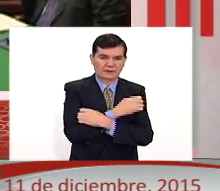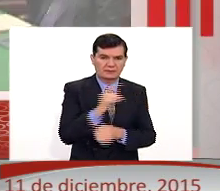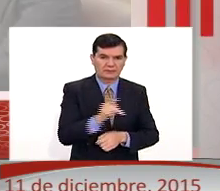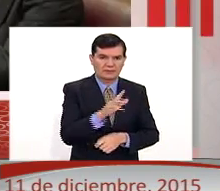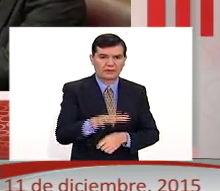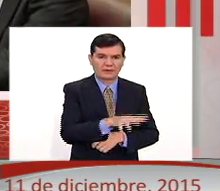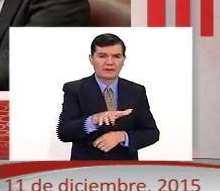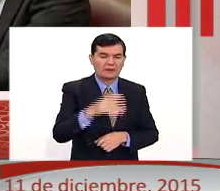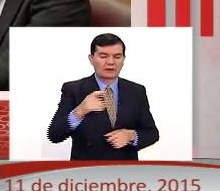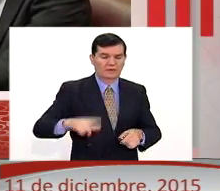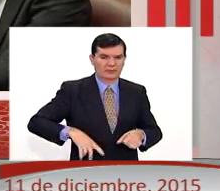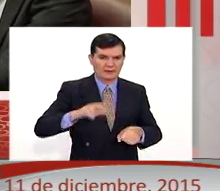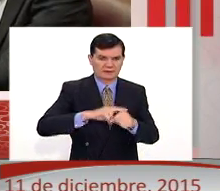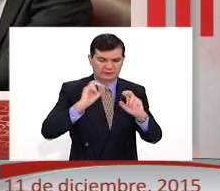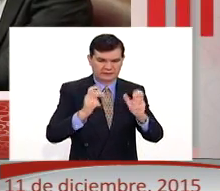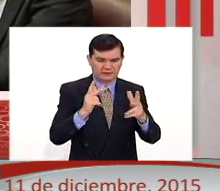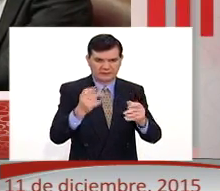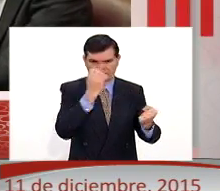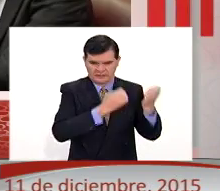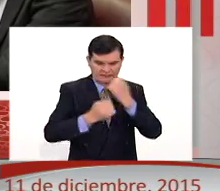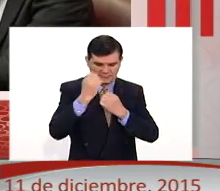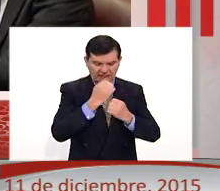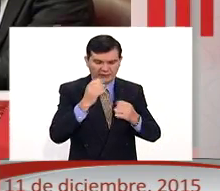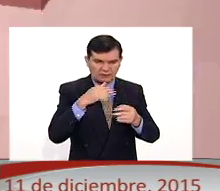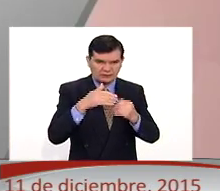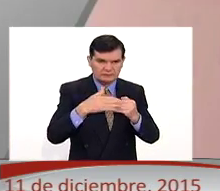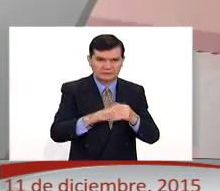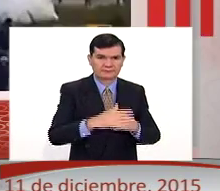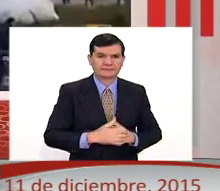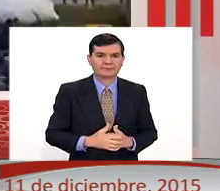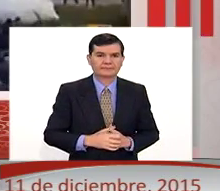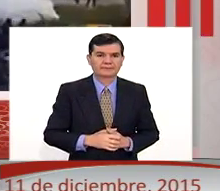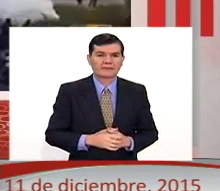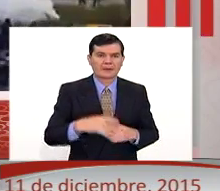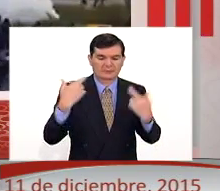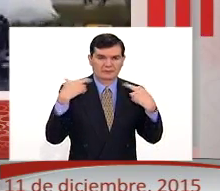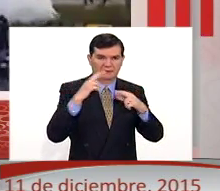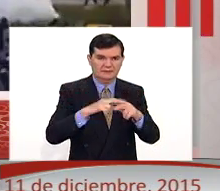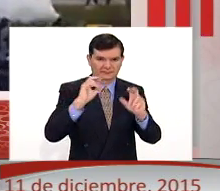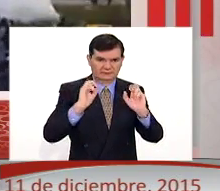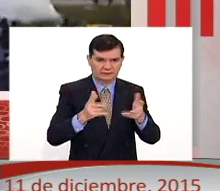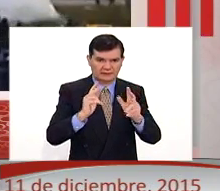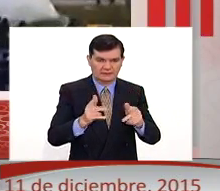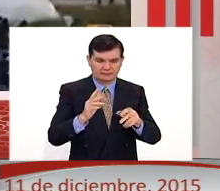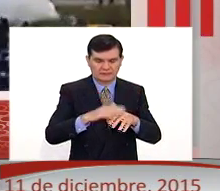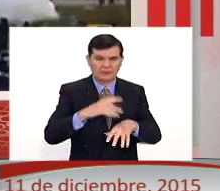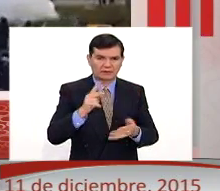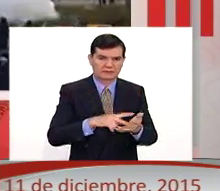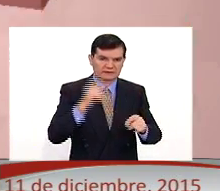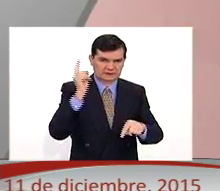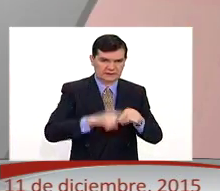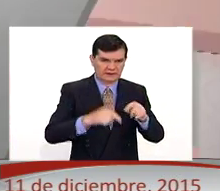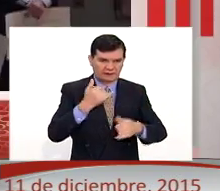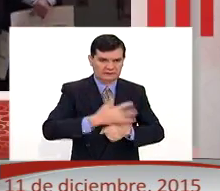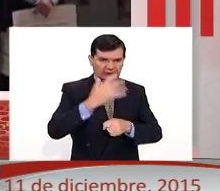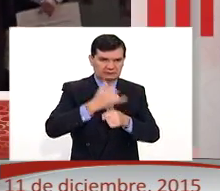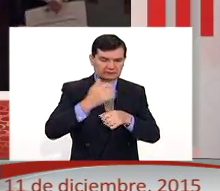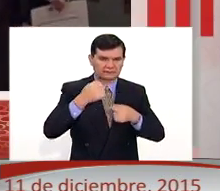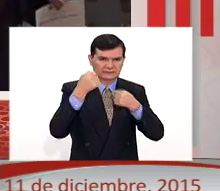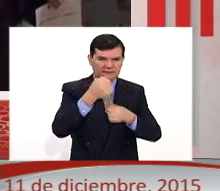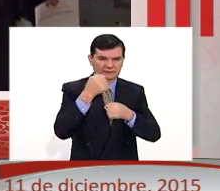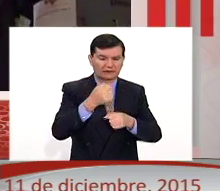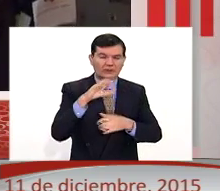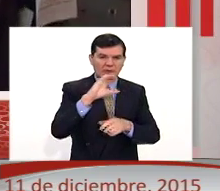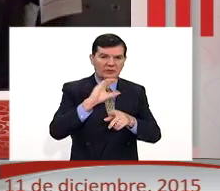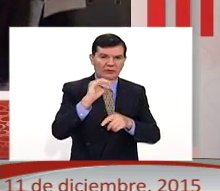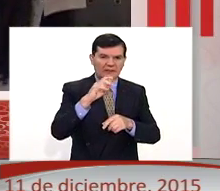Pública y el gobernador de Chiapas analizan la evaluación de maestros. Los maestros chiapanecos levantan el plantón. El